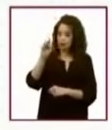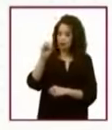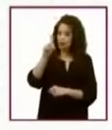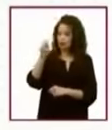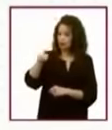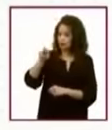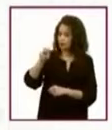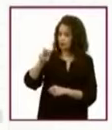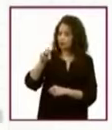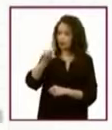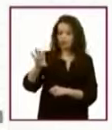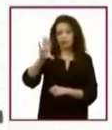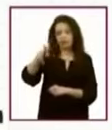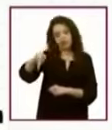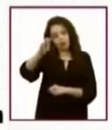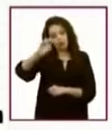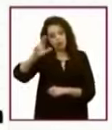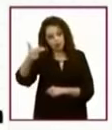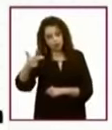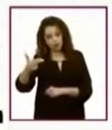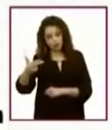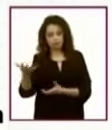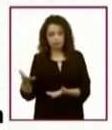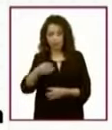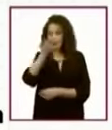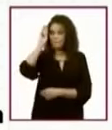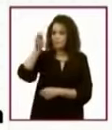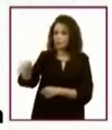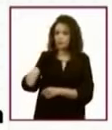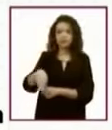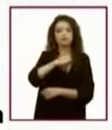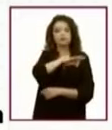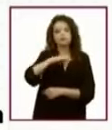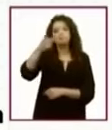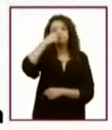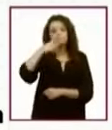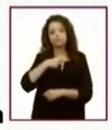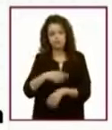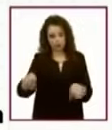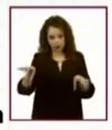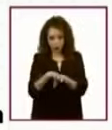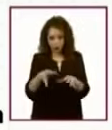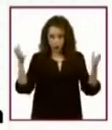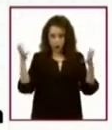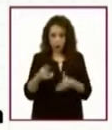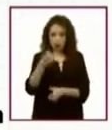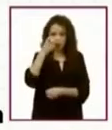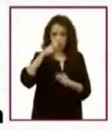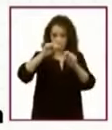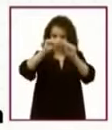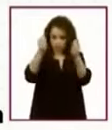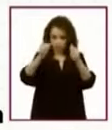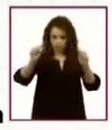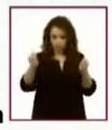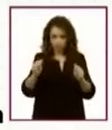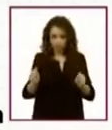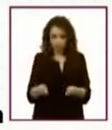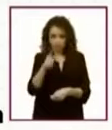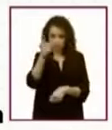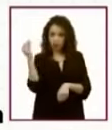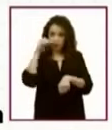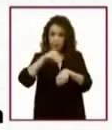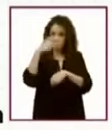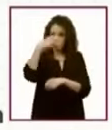Koch. Maestro, ¿podría decirnos cómo se construye el copo de nieve que lleva su nombre?